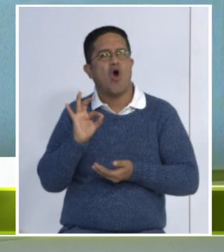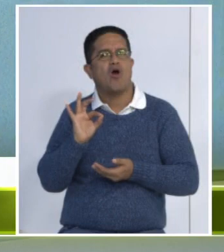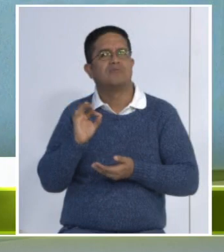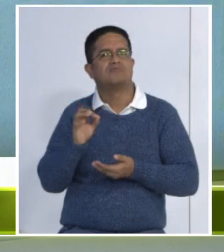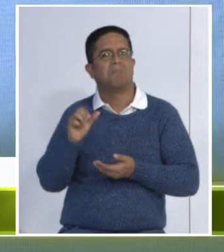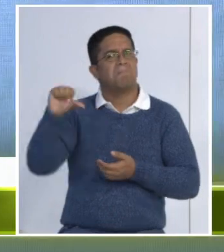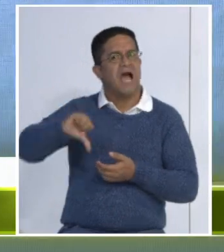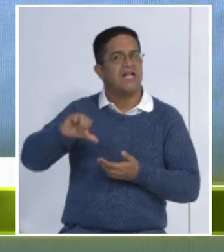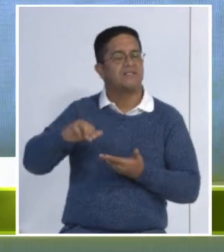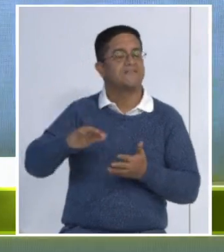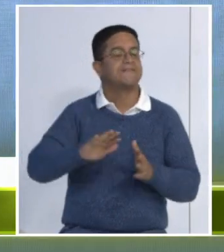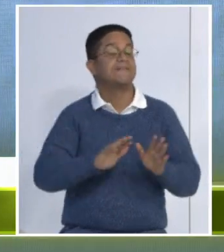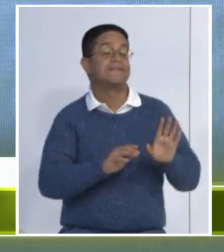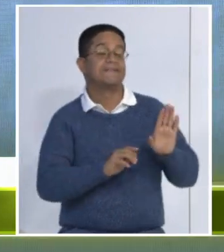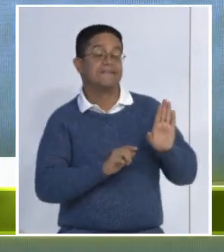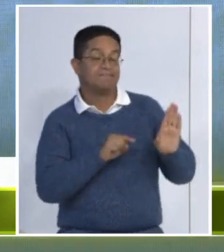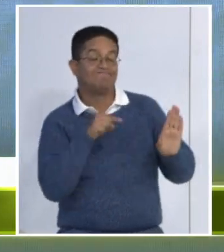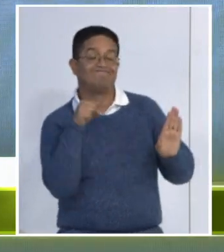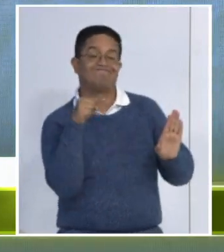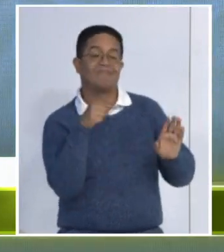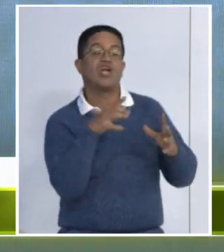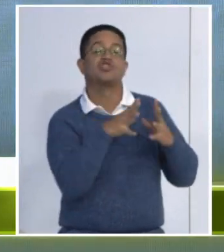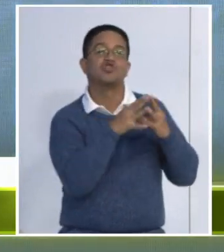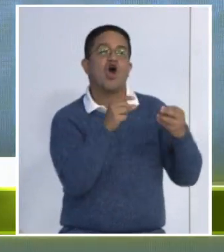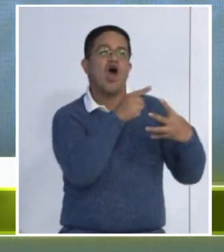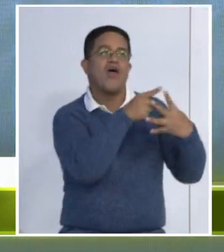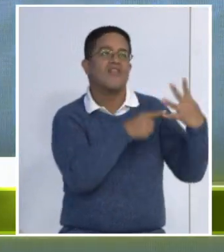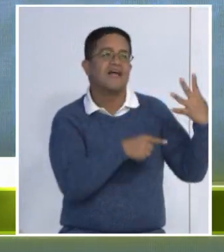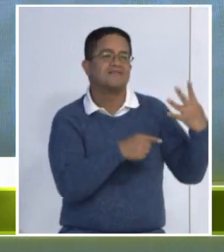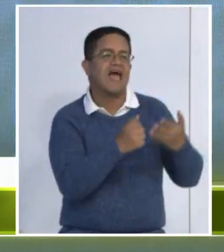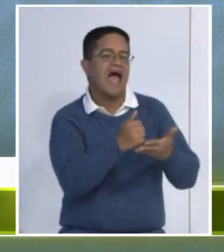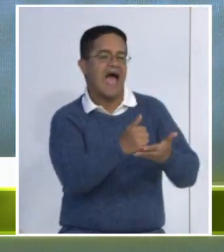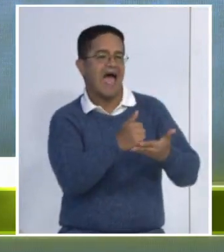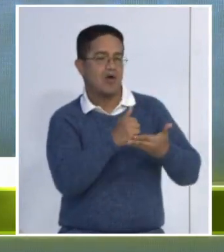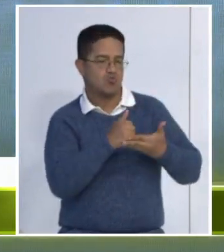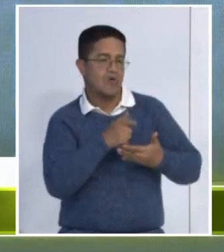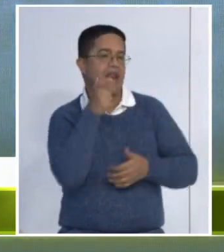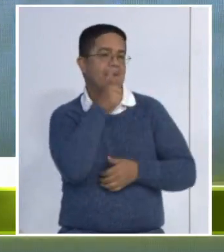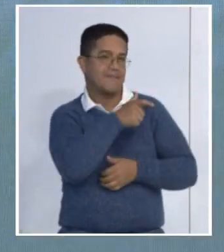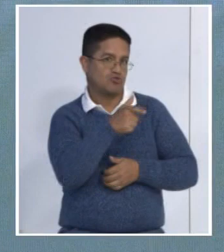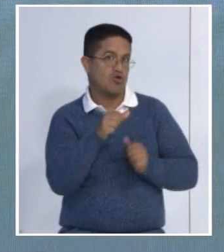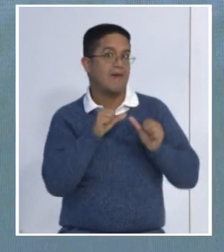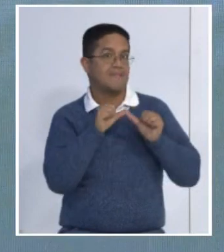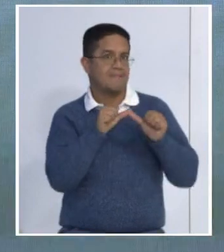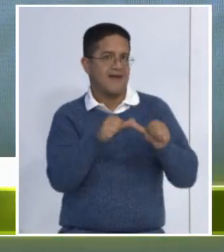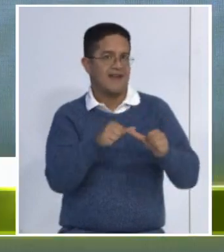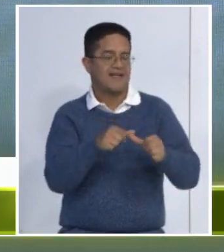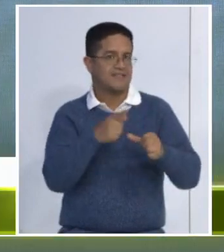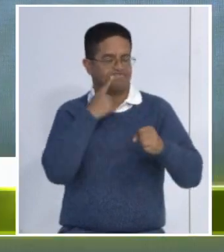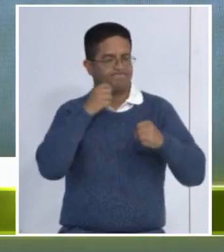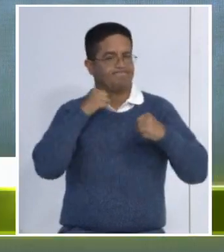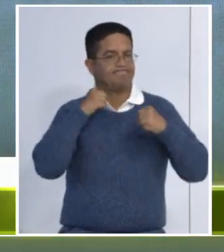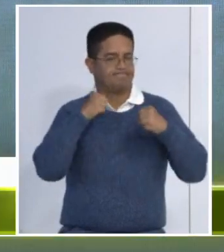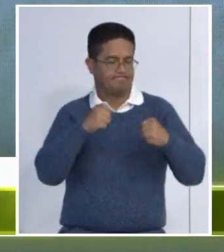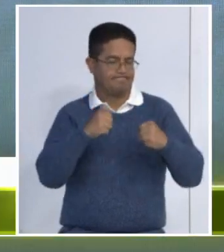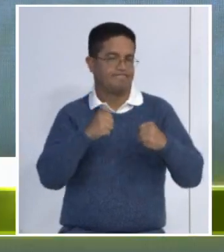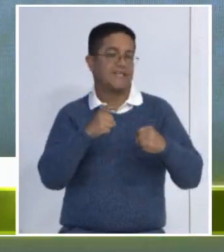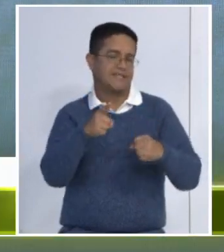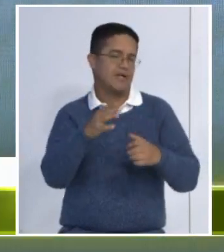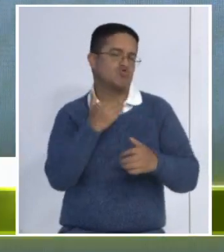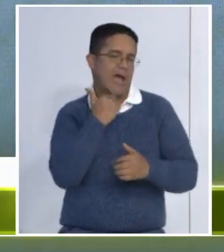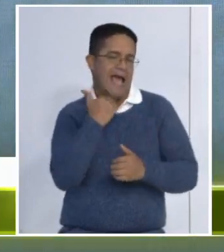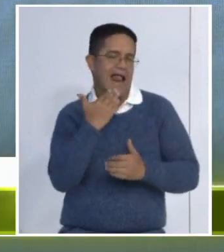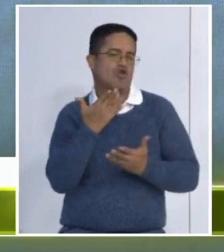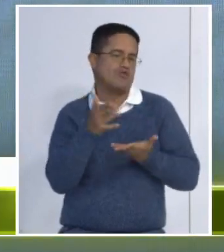contraproducente? Todas estas sustancias lo que ayuda es que el paciente se mantenga hidratado y eso va a ser siempre un plus en